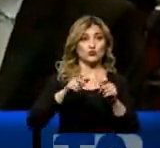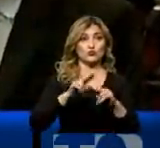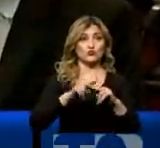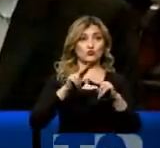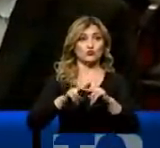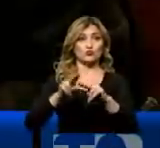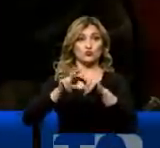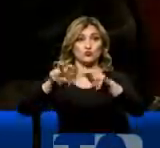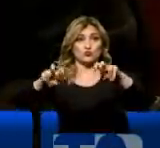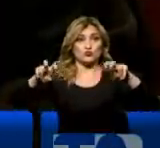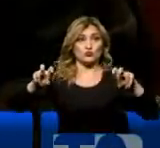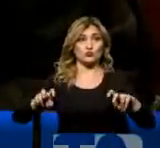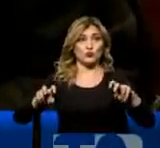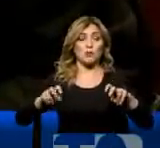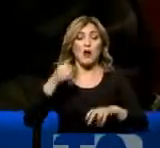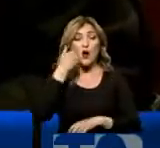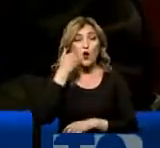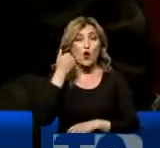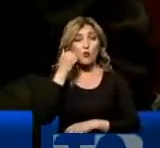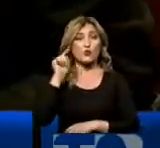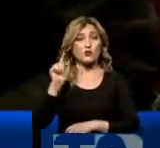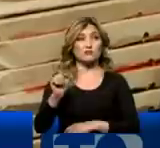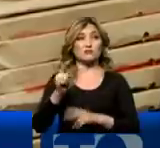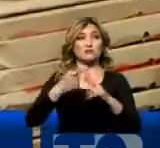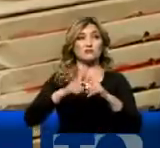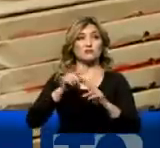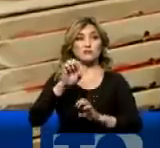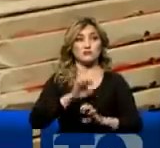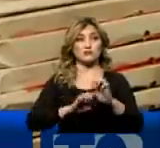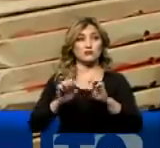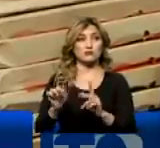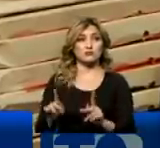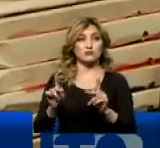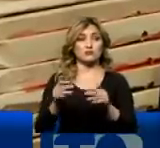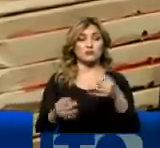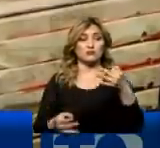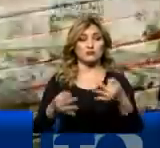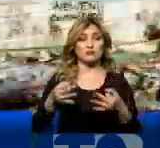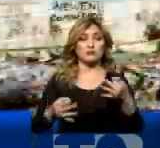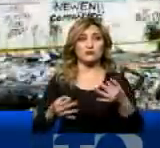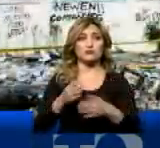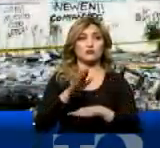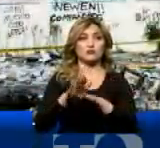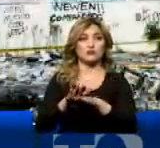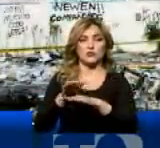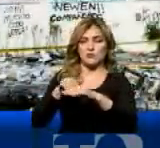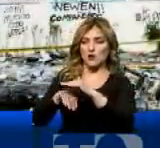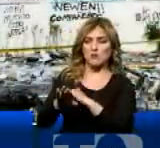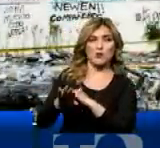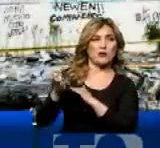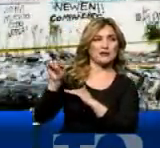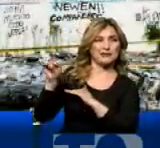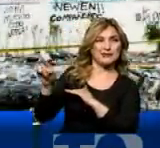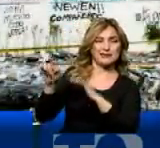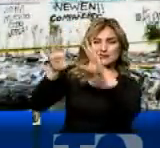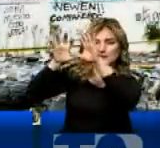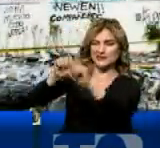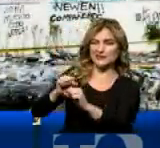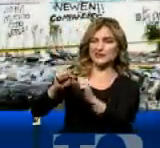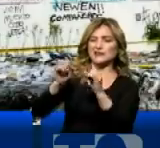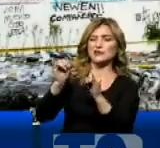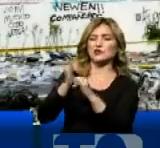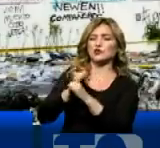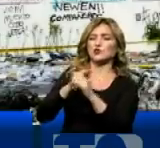en una sala más apropiada, se instaló la audiencia evaluatoria y preparatoria de juicio por los delitos de sabotaje, toma de instalaciones públicas